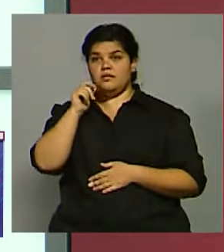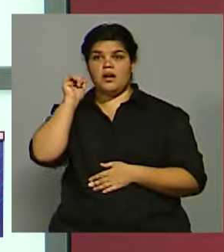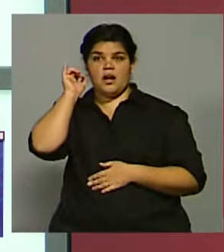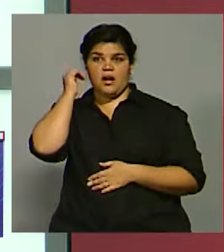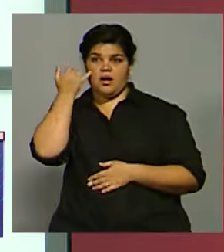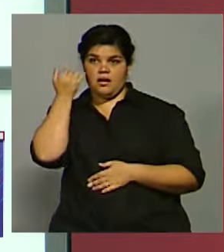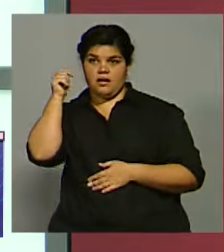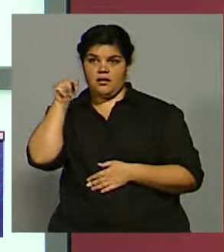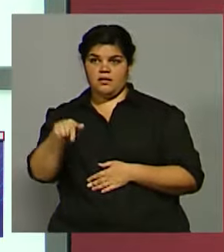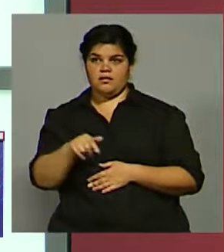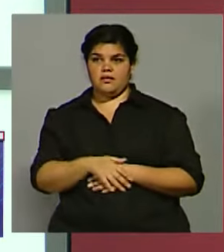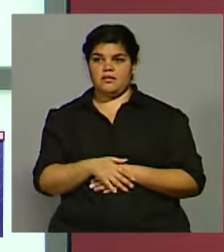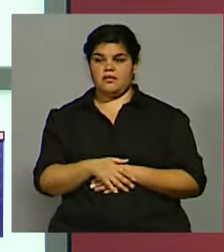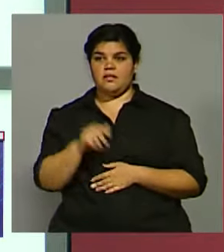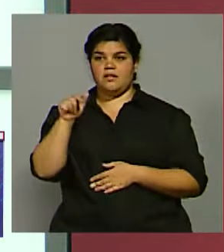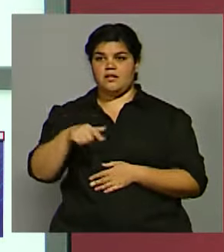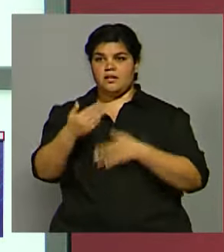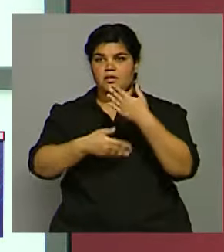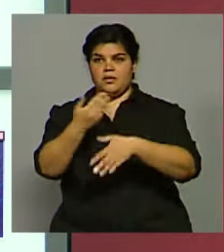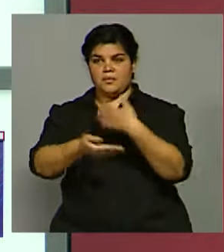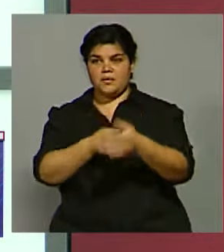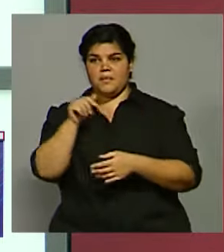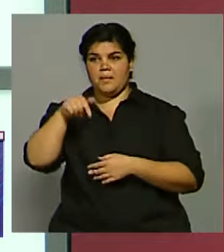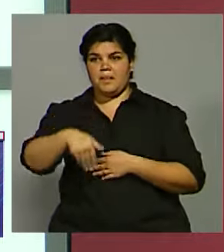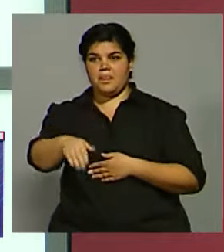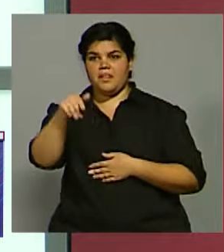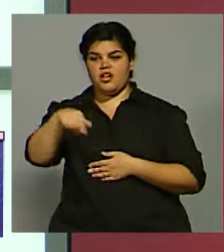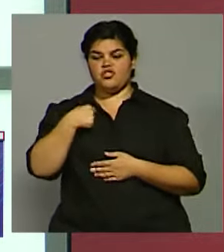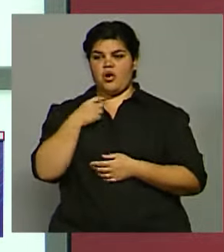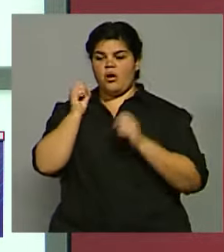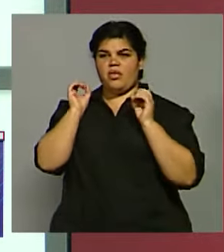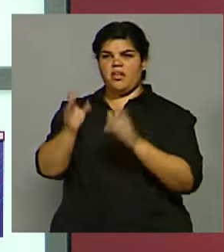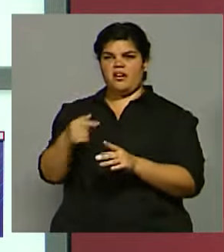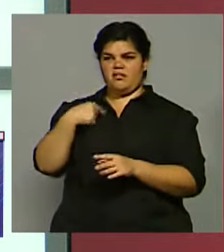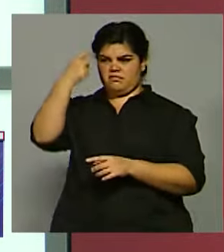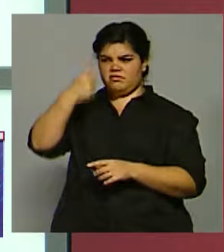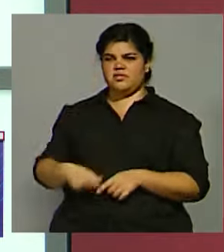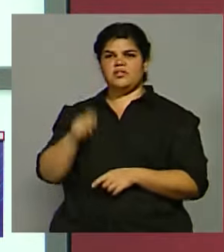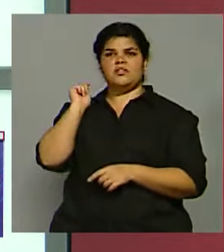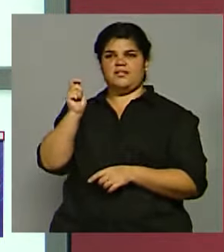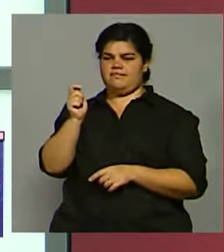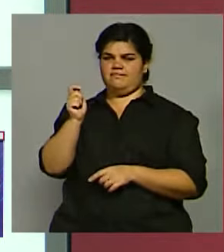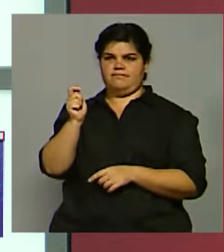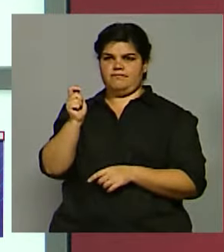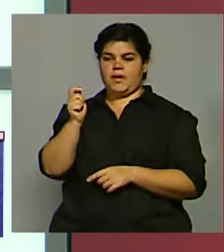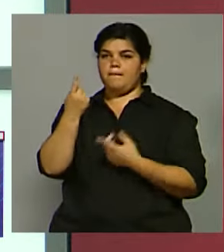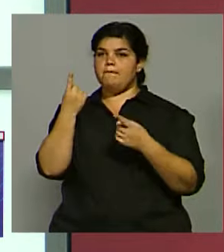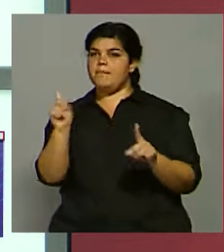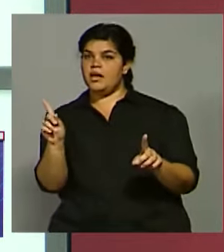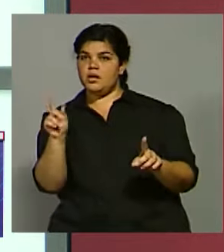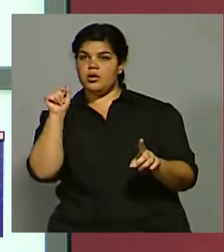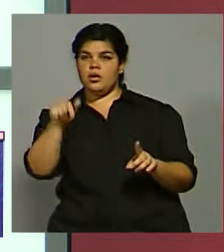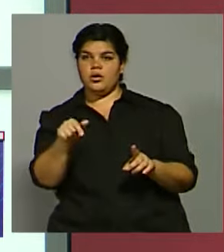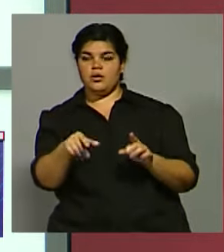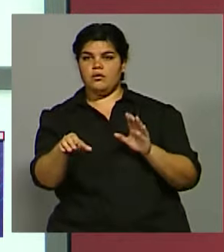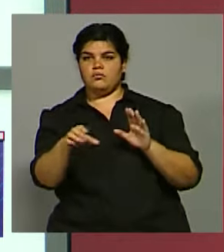este famoso dicho de que quién soy yo para juzgar a un gay. Exacto. Bueno, dice eso, pero por otro lado no toca una coma del